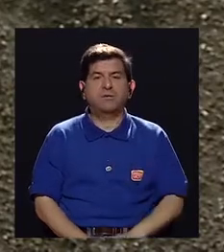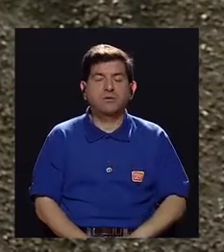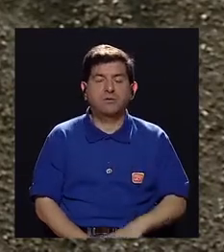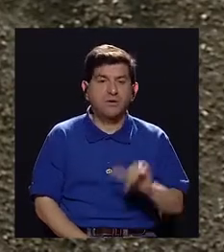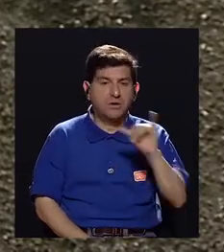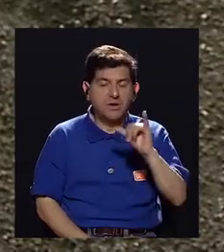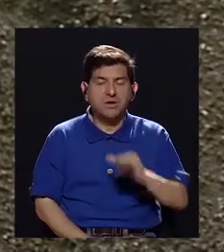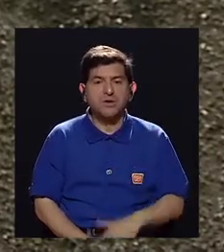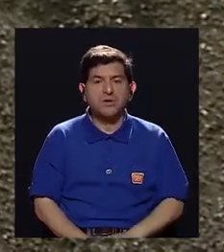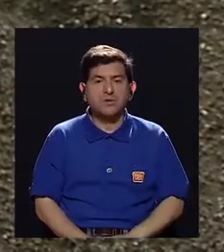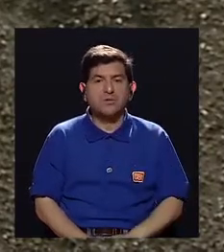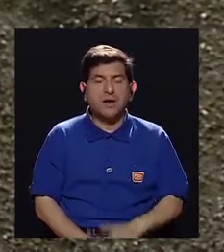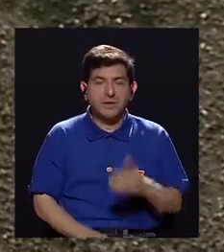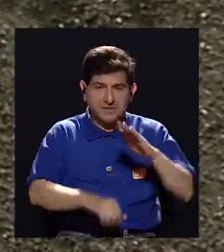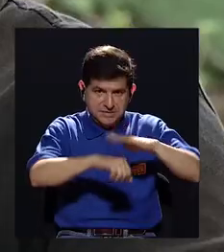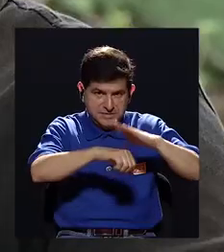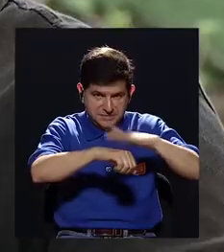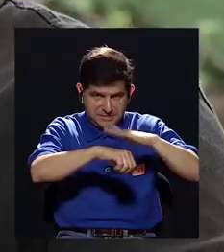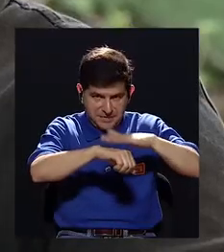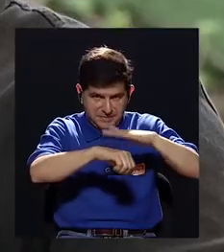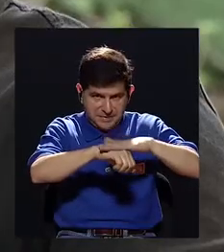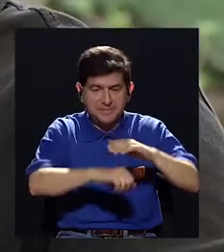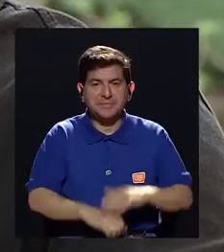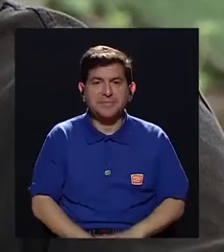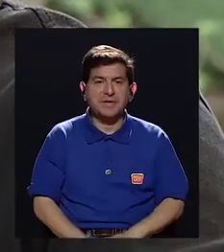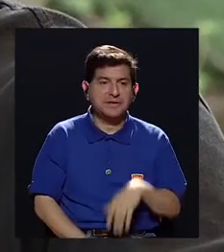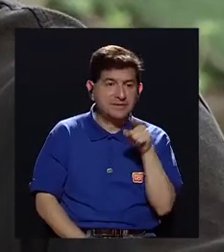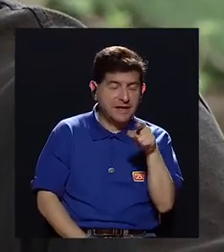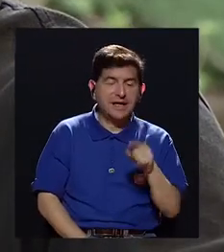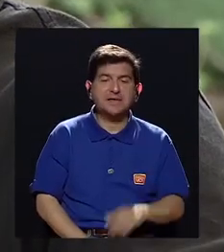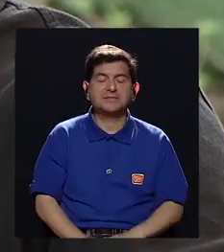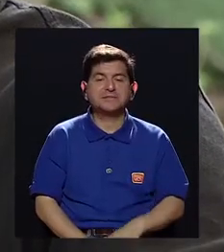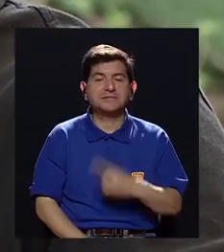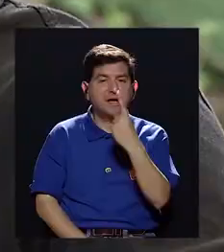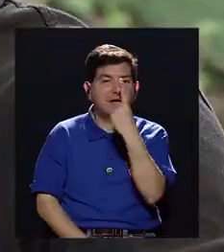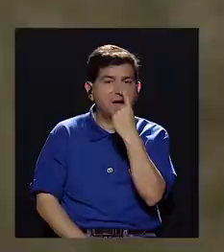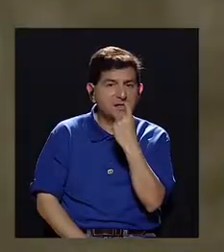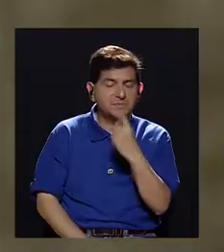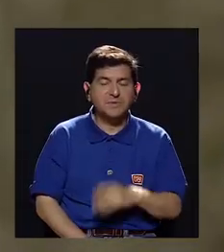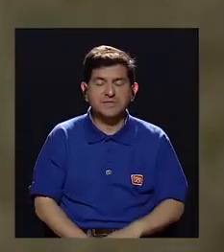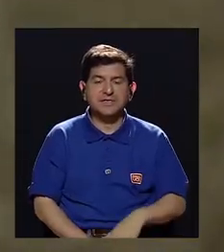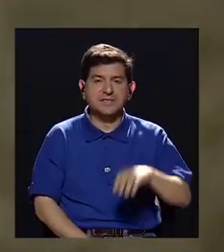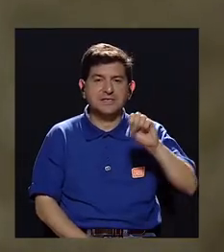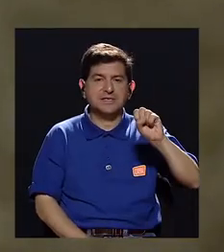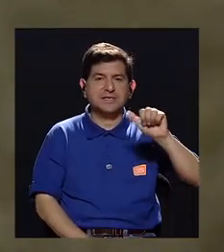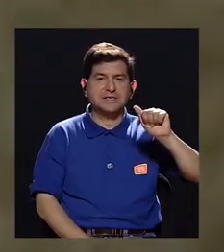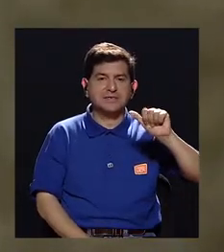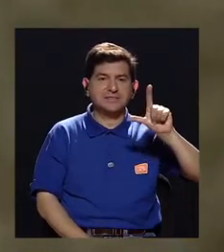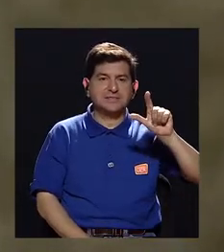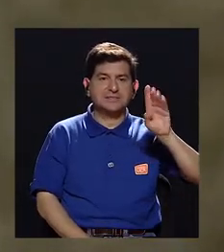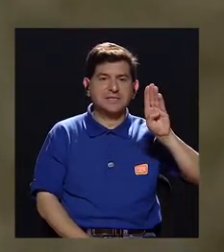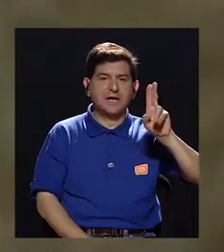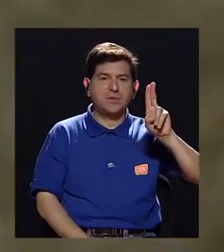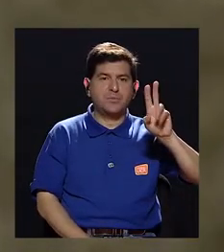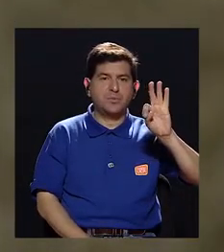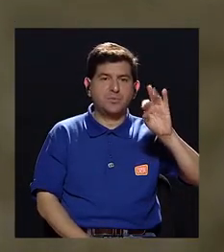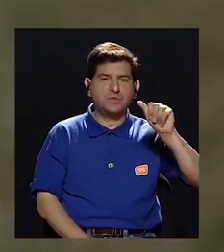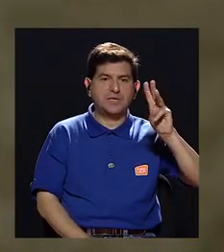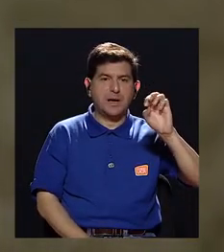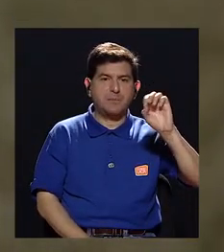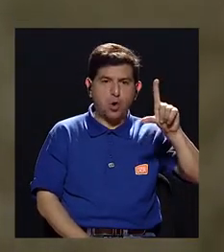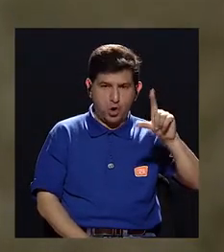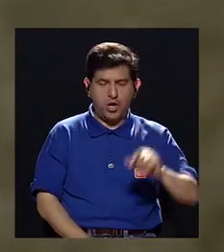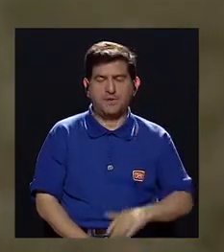aerosol. Aquí traje, si me permiten, este es un spray de salbutamol.